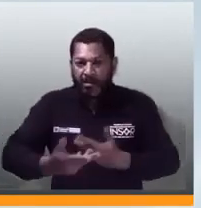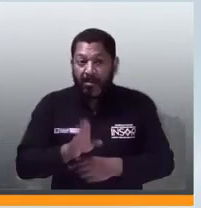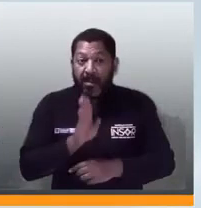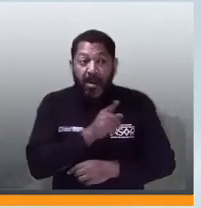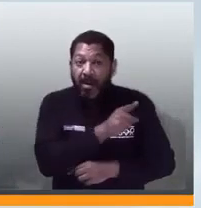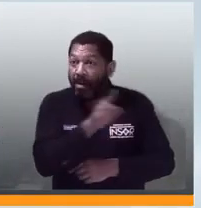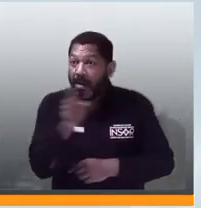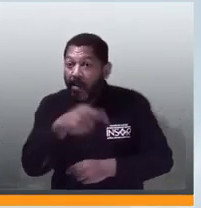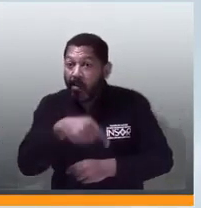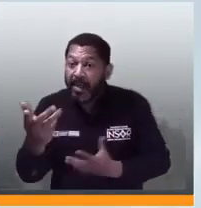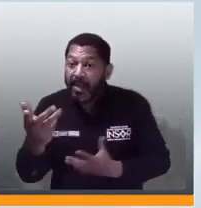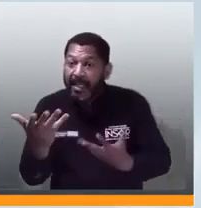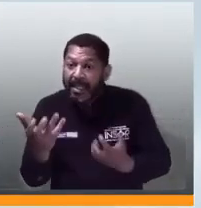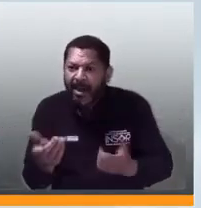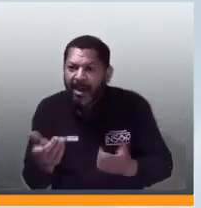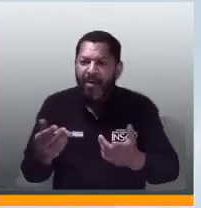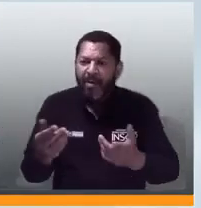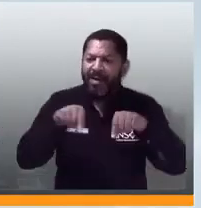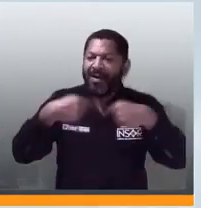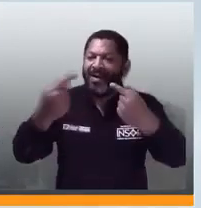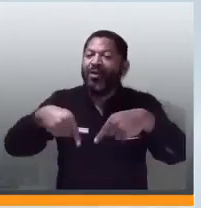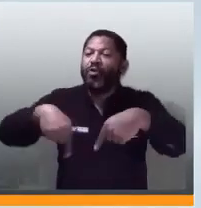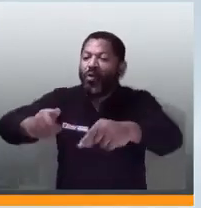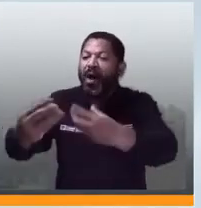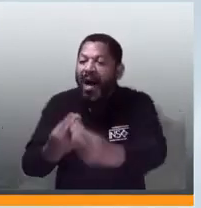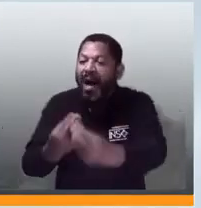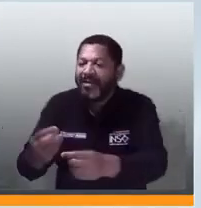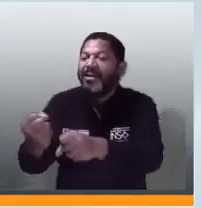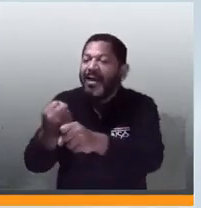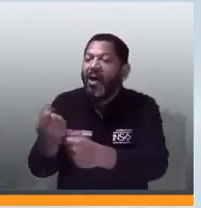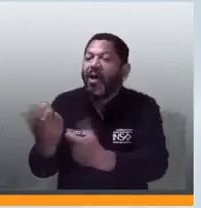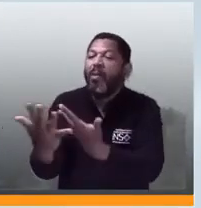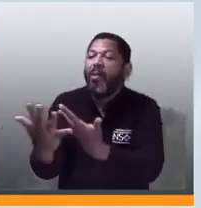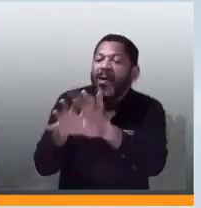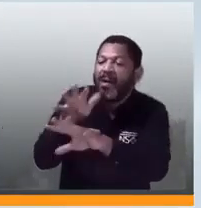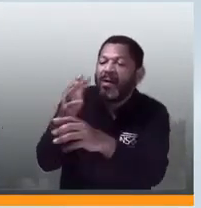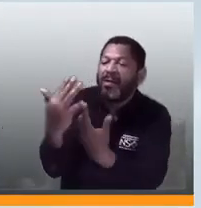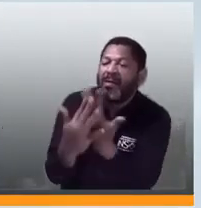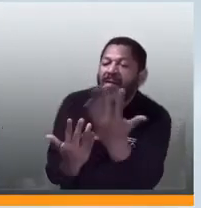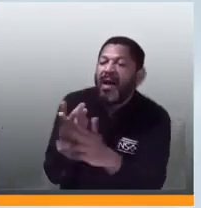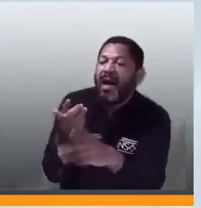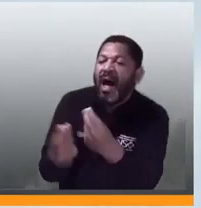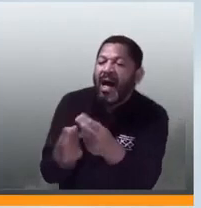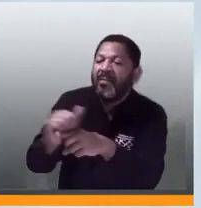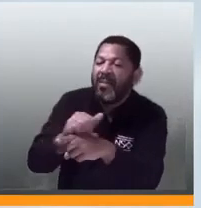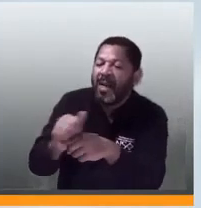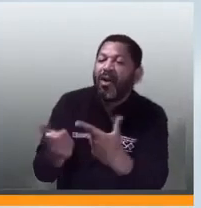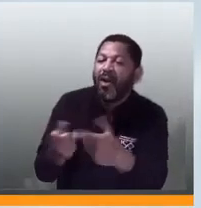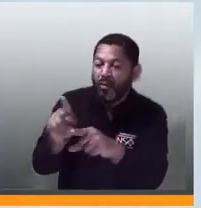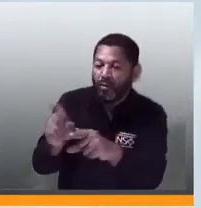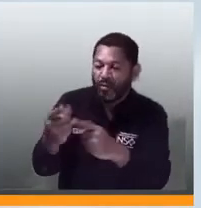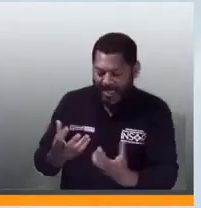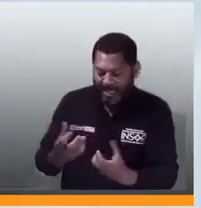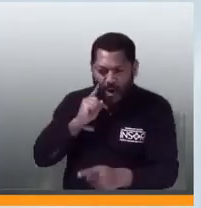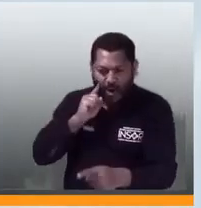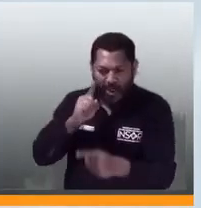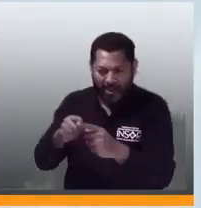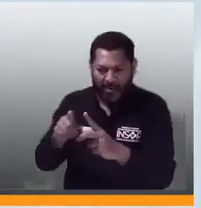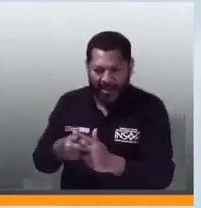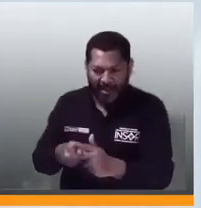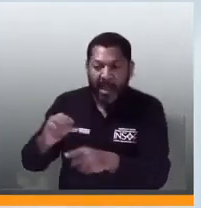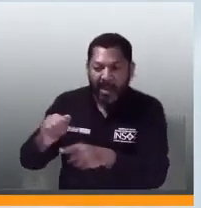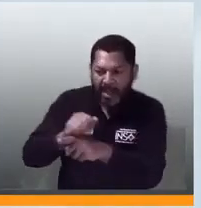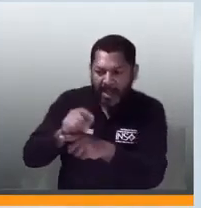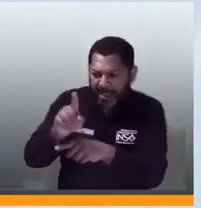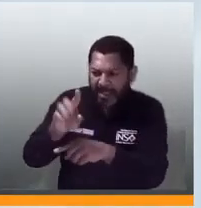que la gente pudiera hacer cosas, pudiera, si era sobre una herramienta, pudiera hacer prácticas sobre la herramienta, pudiera hacer ensayos